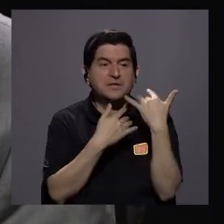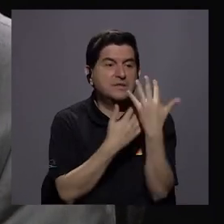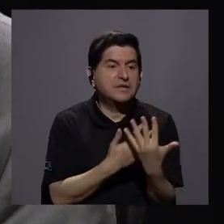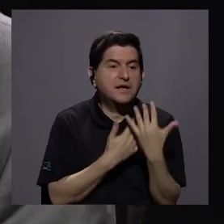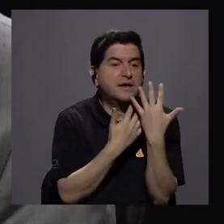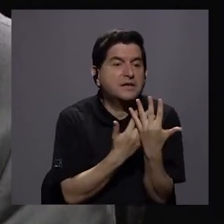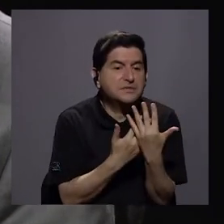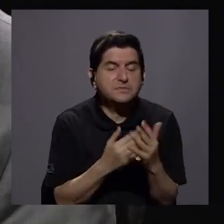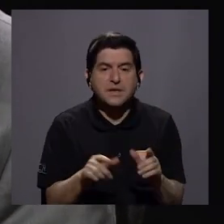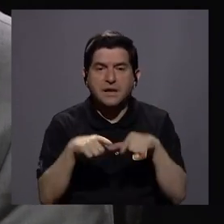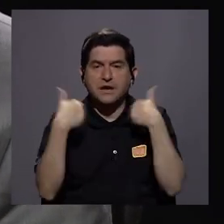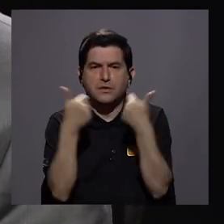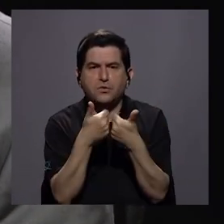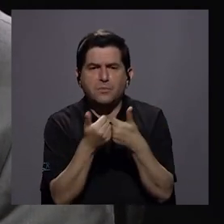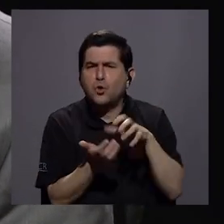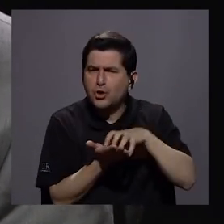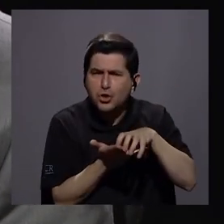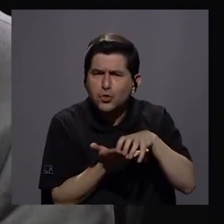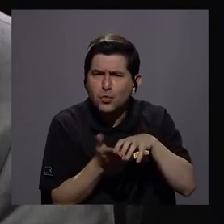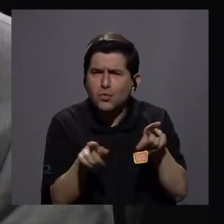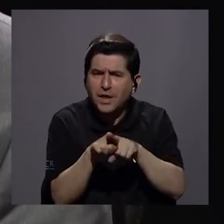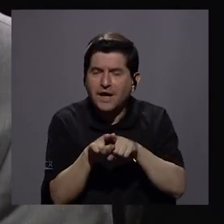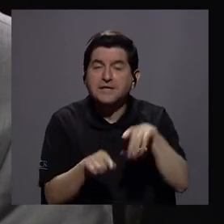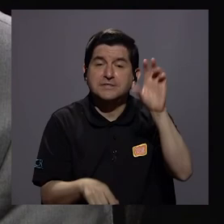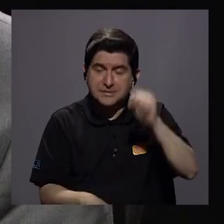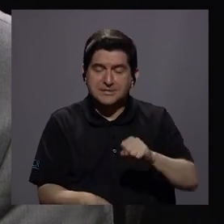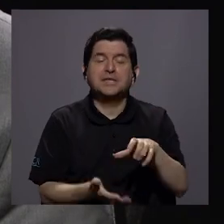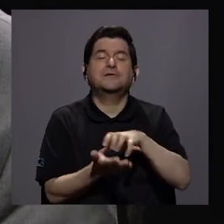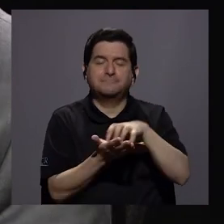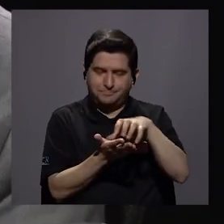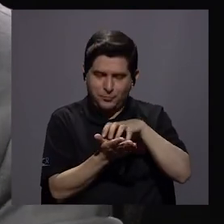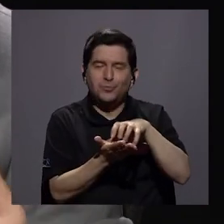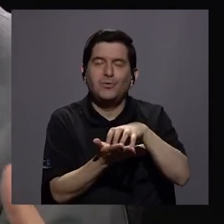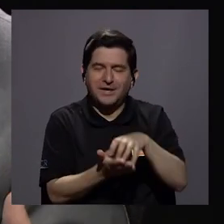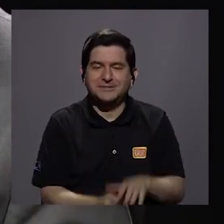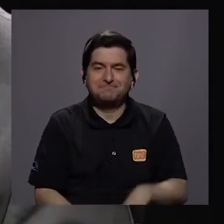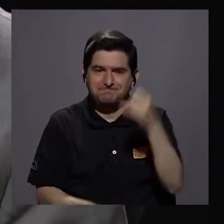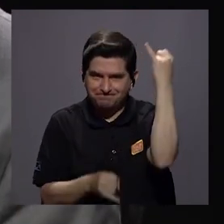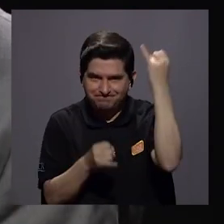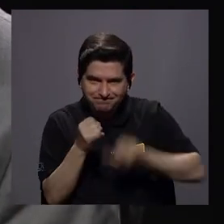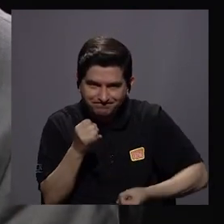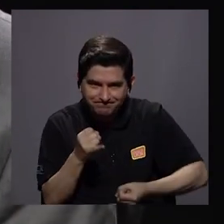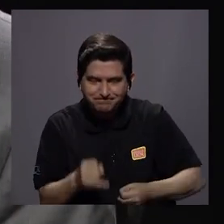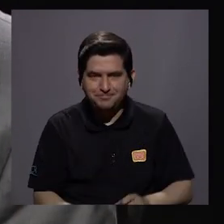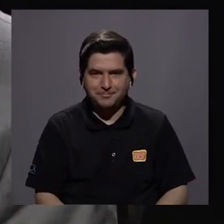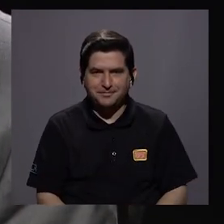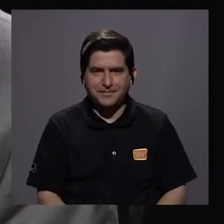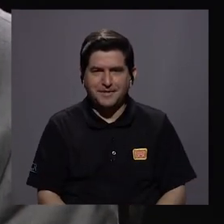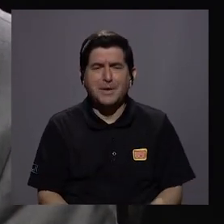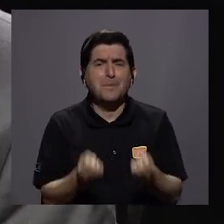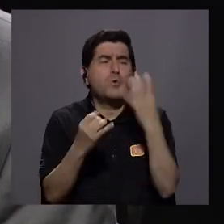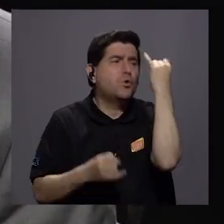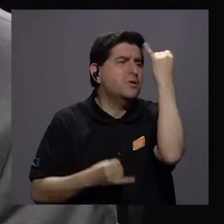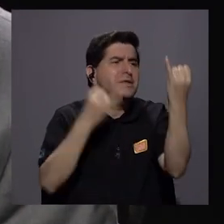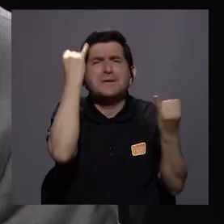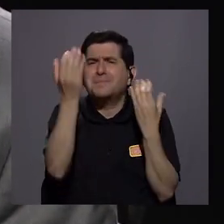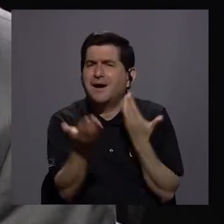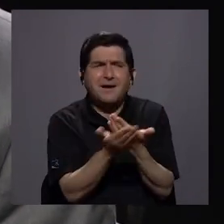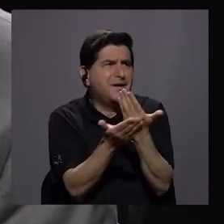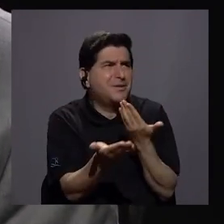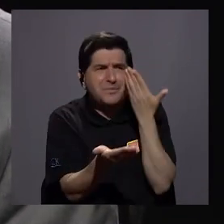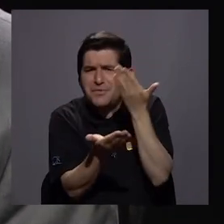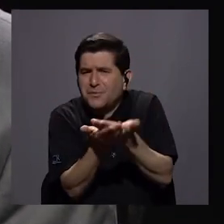sectores. Y también incertidumbre. Sí, y eso hay incertidumbre, porque al final tanta idea y tanta